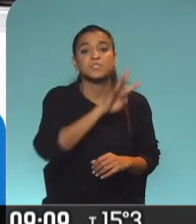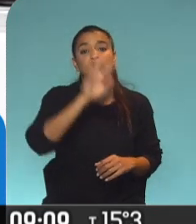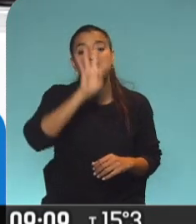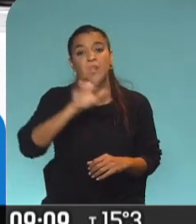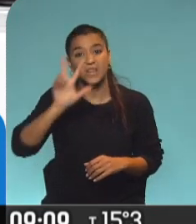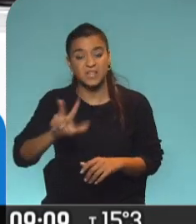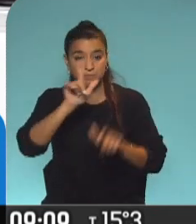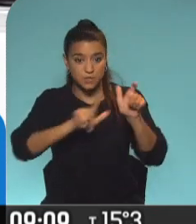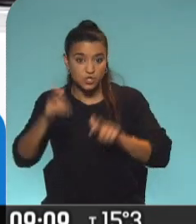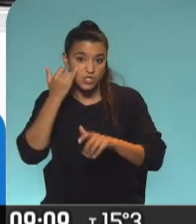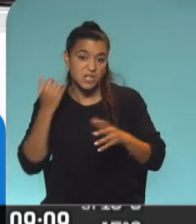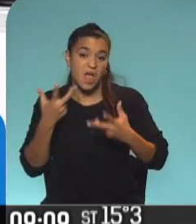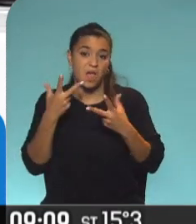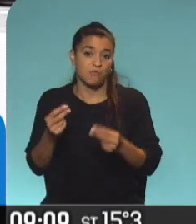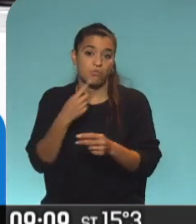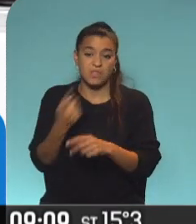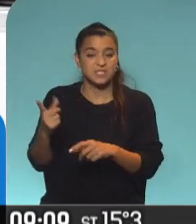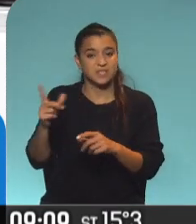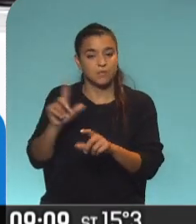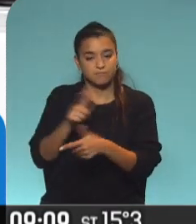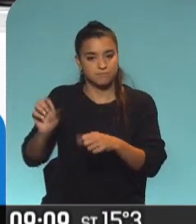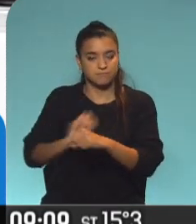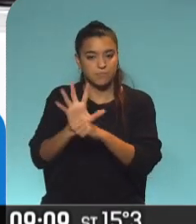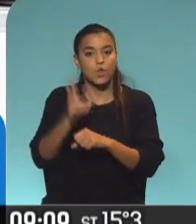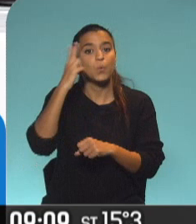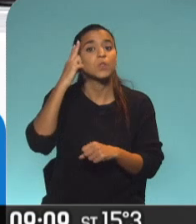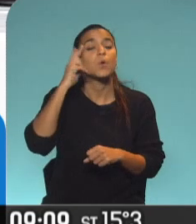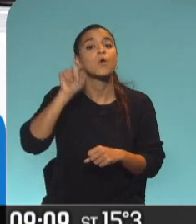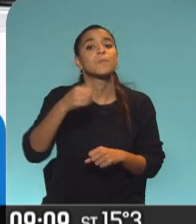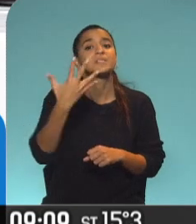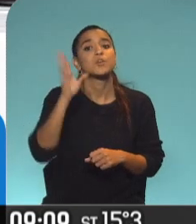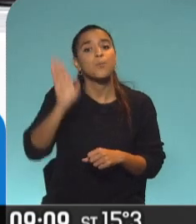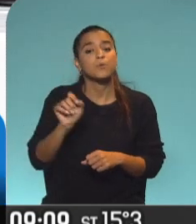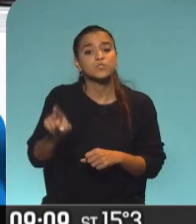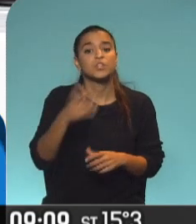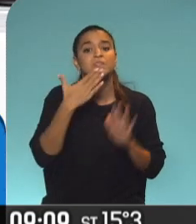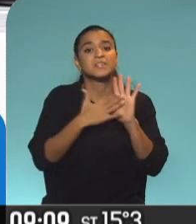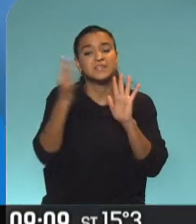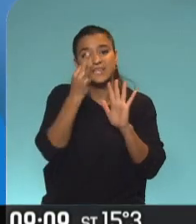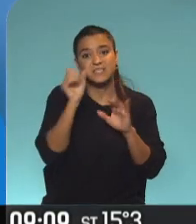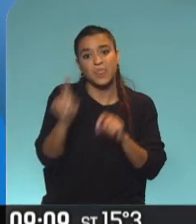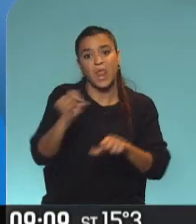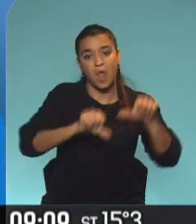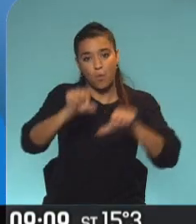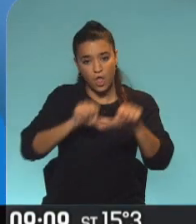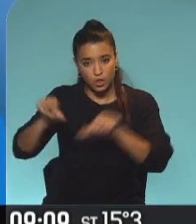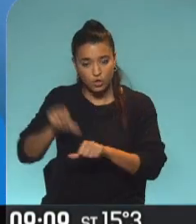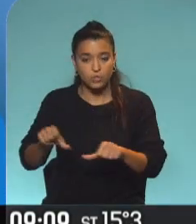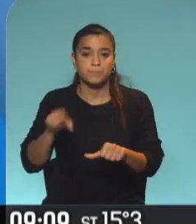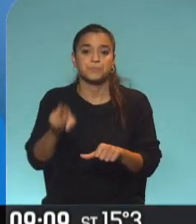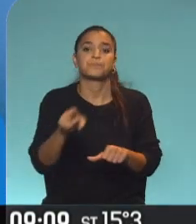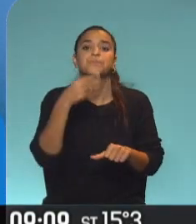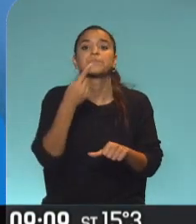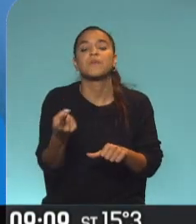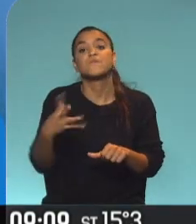169.443 casos ya han sido descartados. El 99,5% descartado a través del testeo de laboratorio. La fracción